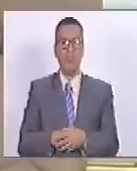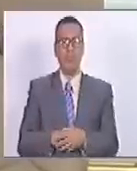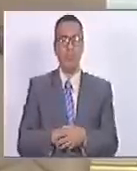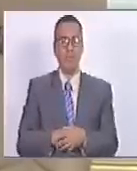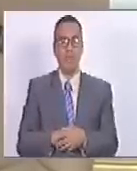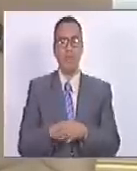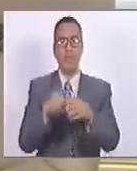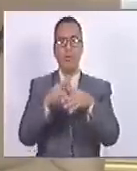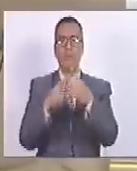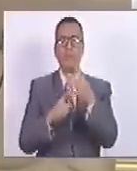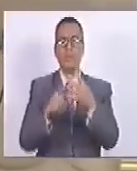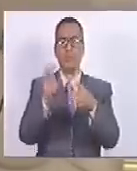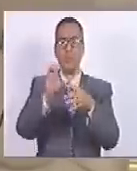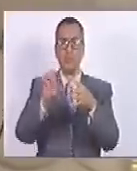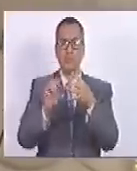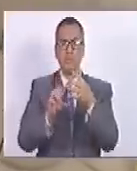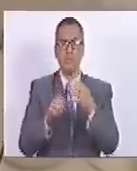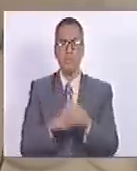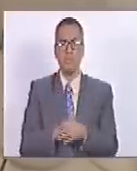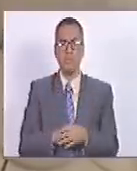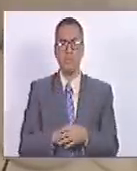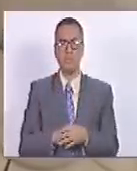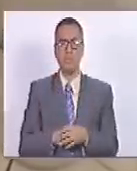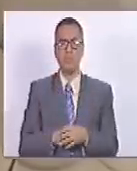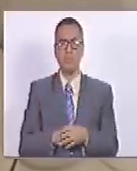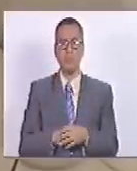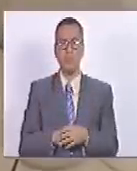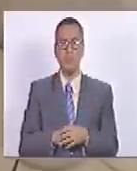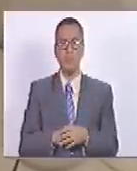una cantidad de elementos,